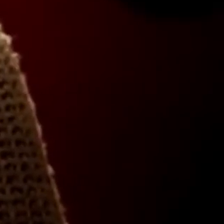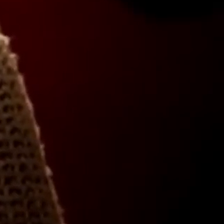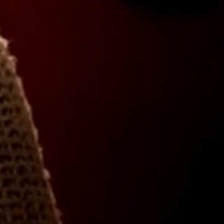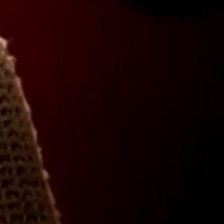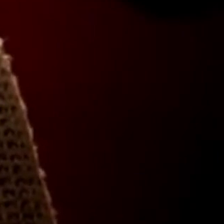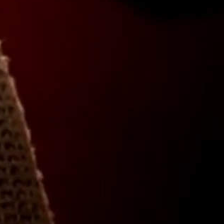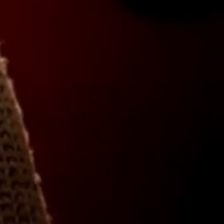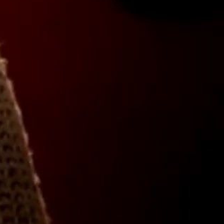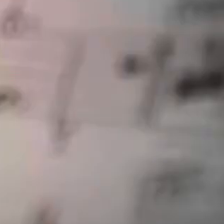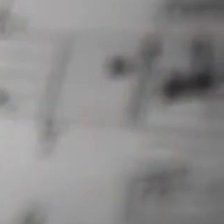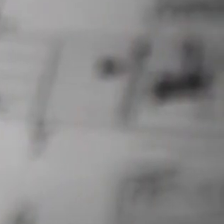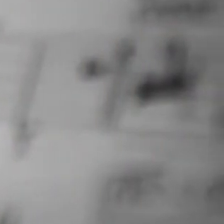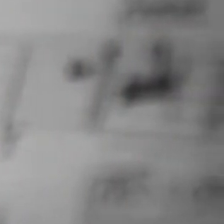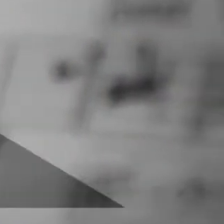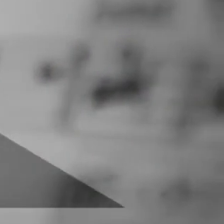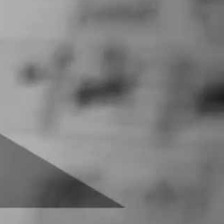Santiago Maldonado.